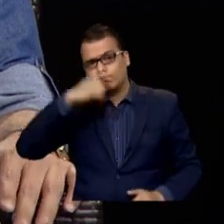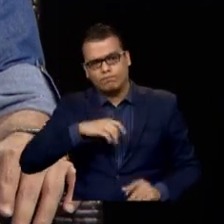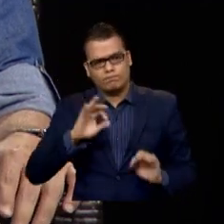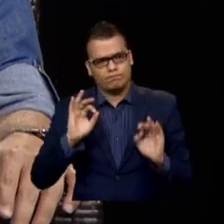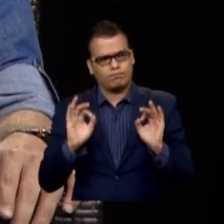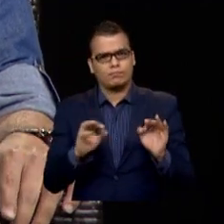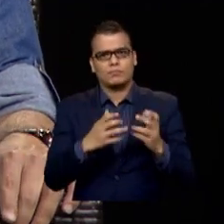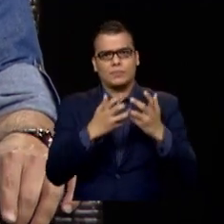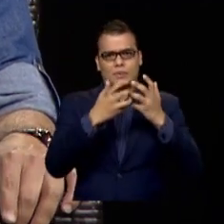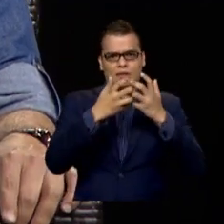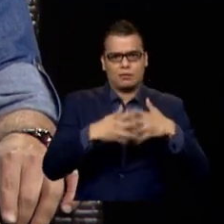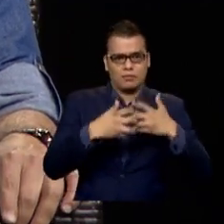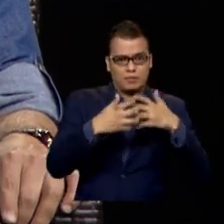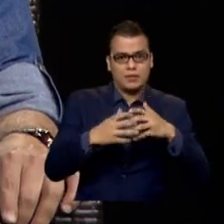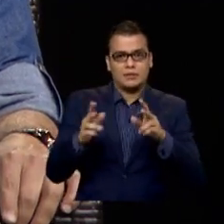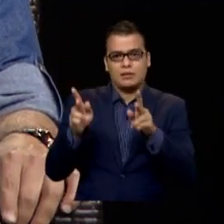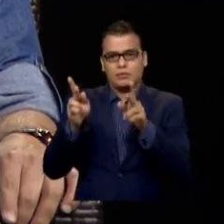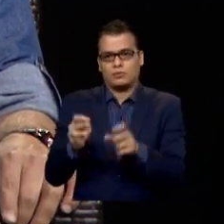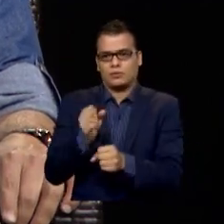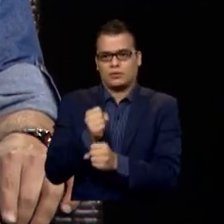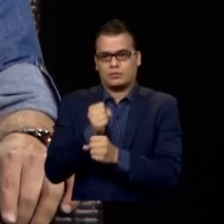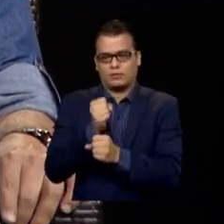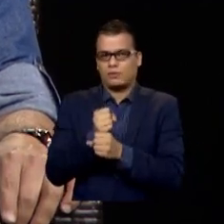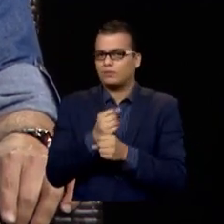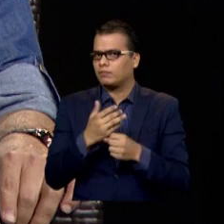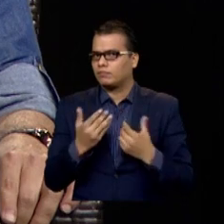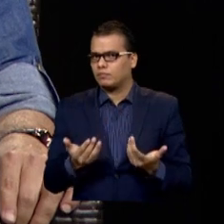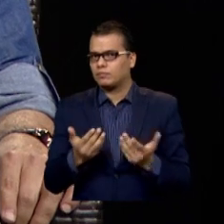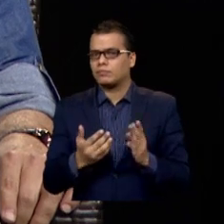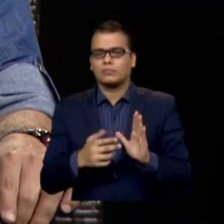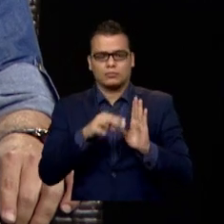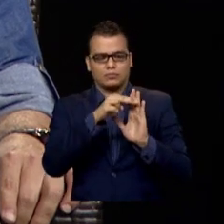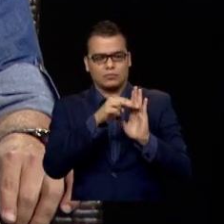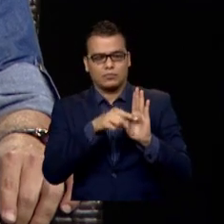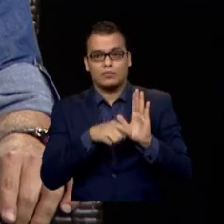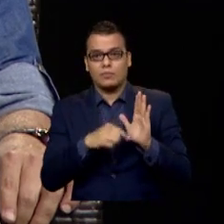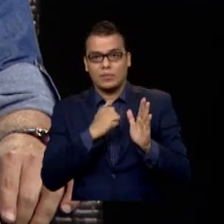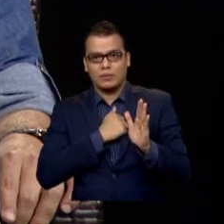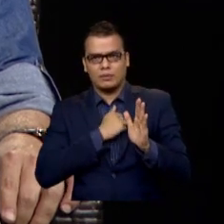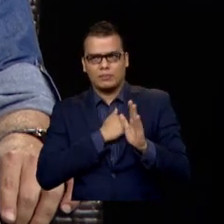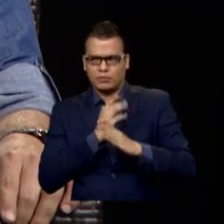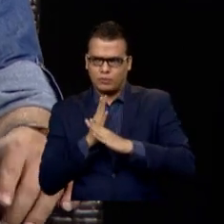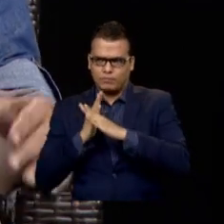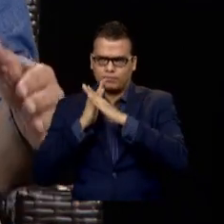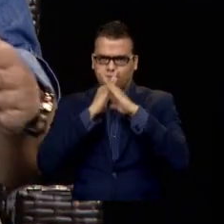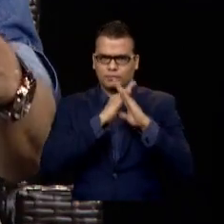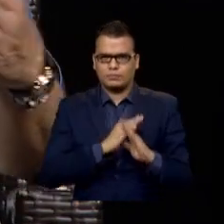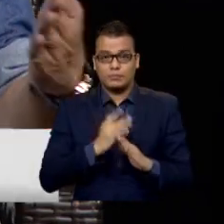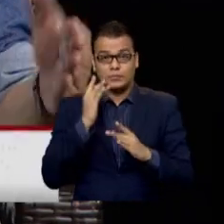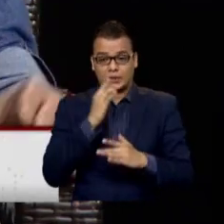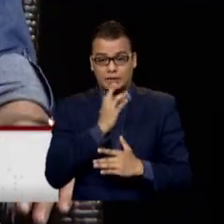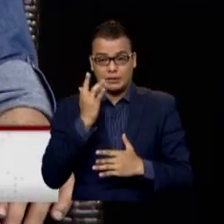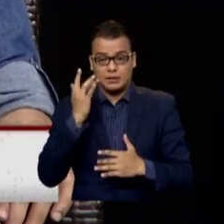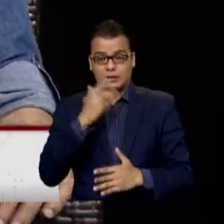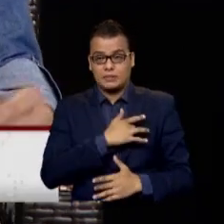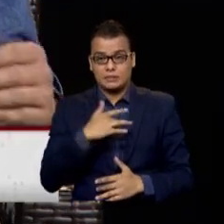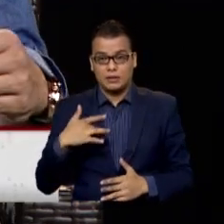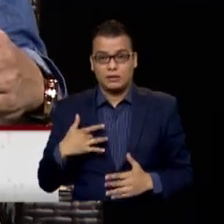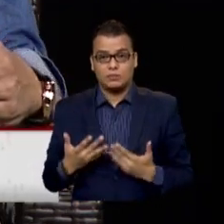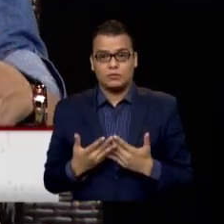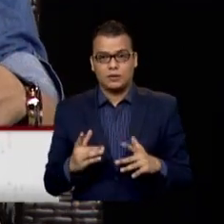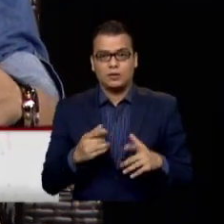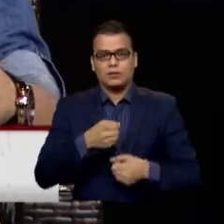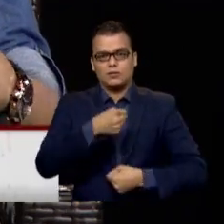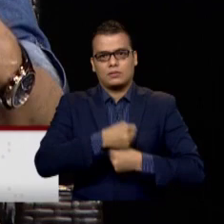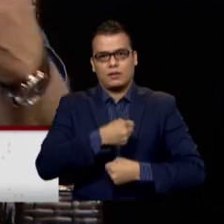en la empresa y en el trabajador, se llaman parámetros de bioseguridad. Tiene que haber durante la jornada laboral